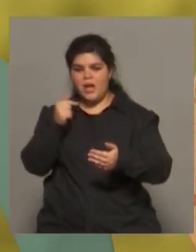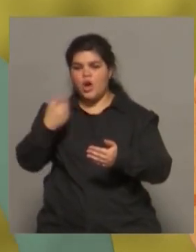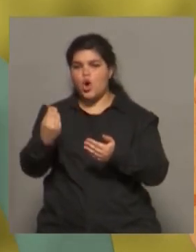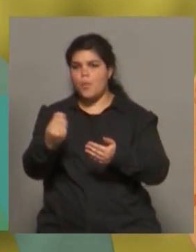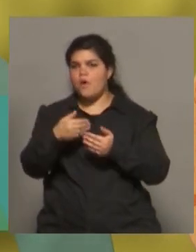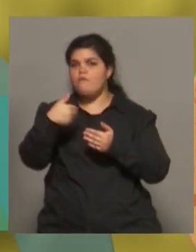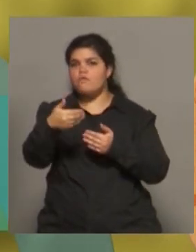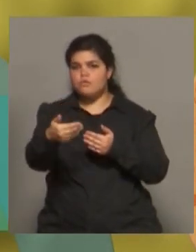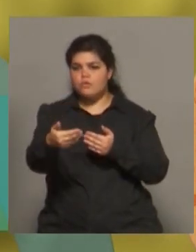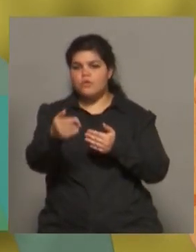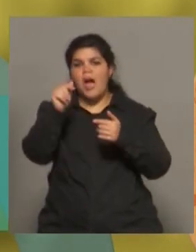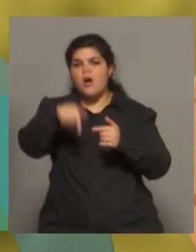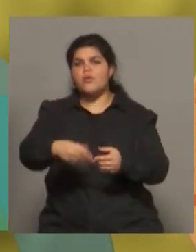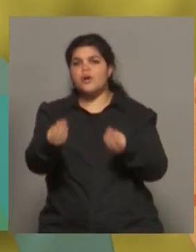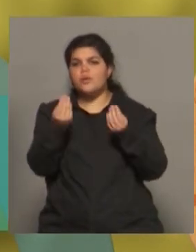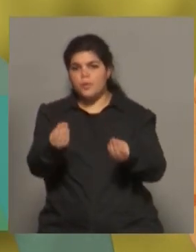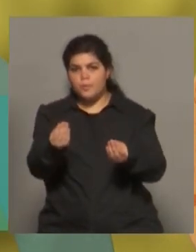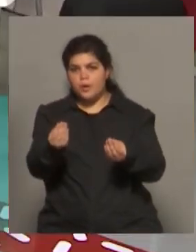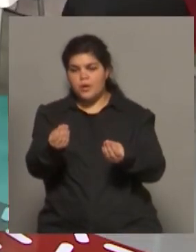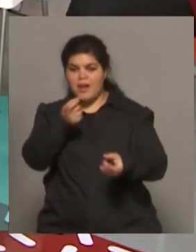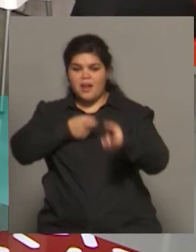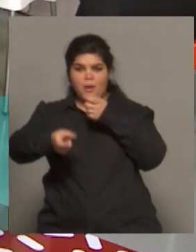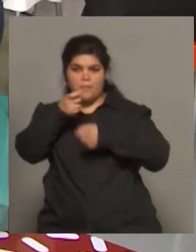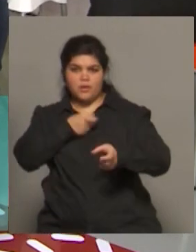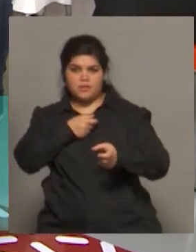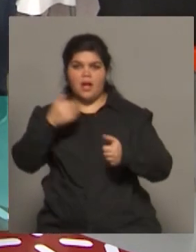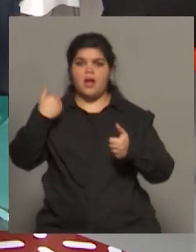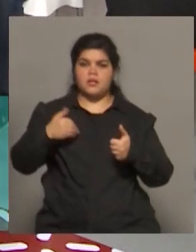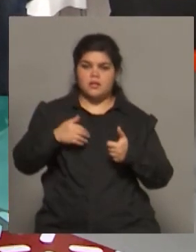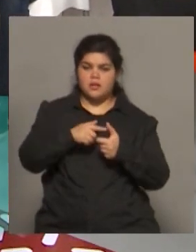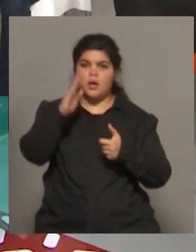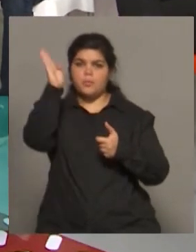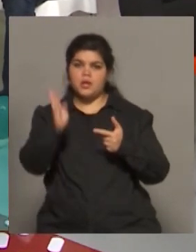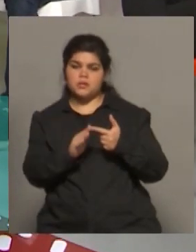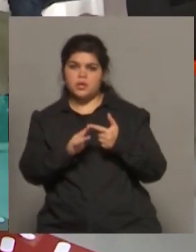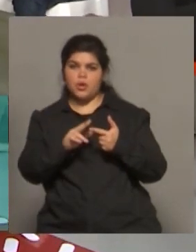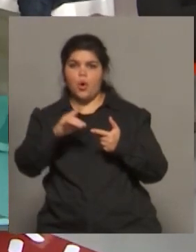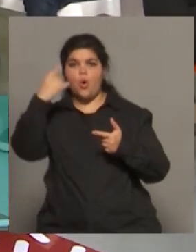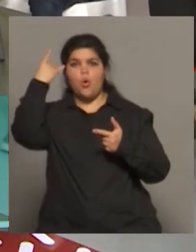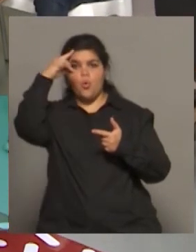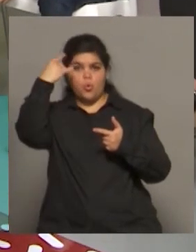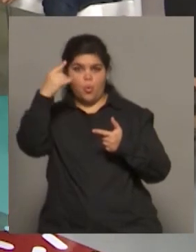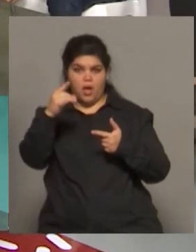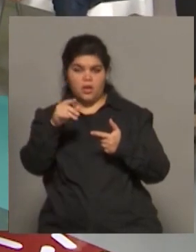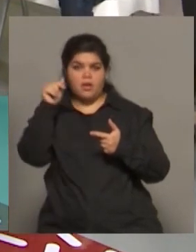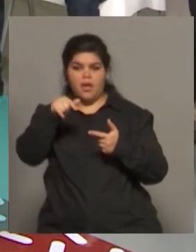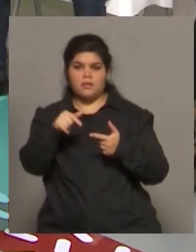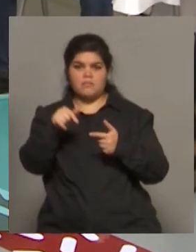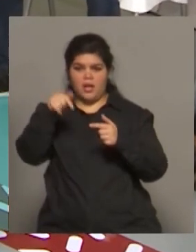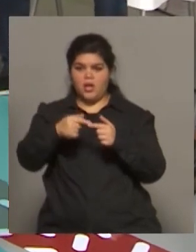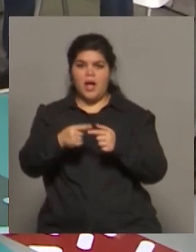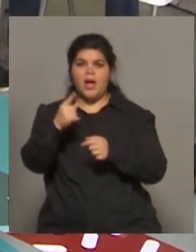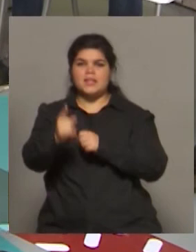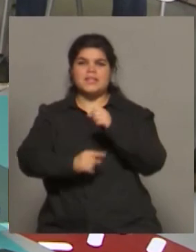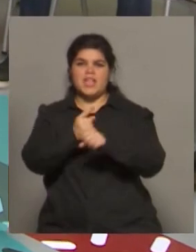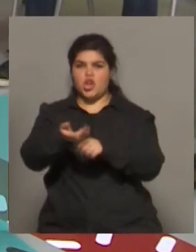futuro. Argentina, Brasil y Uruguay, en el siglo pasado, no el otro,